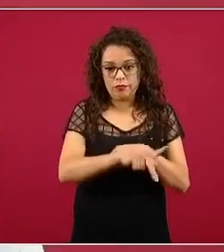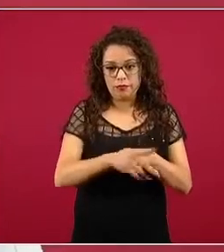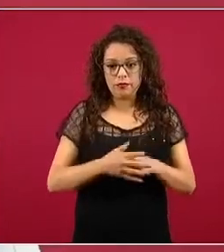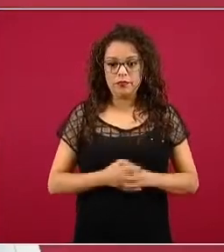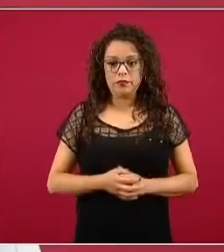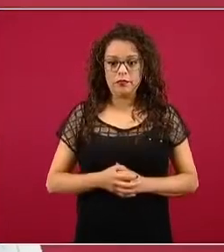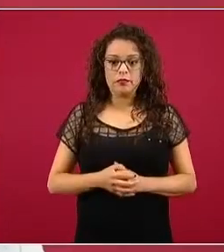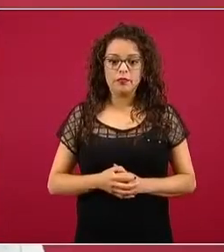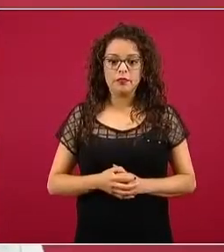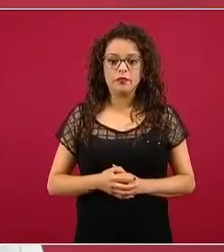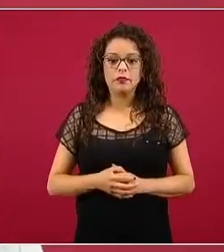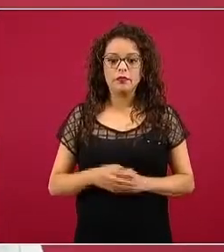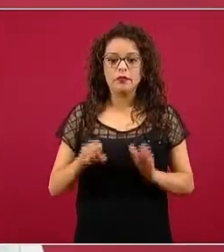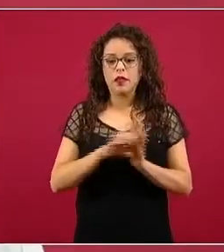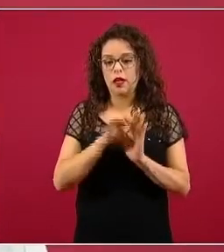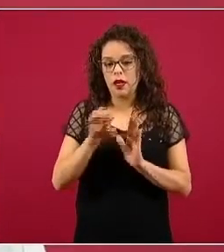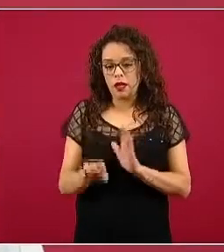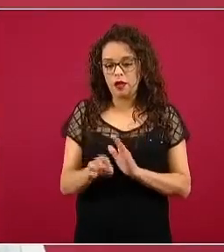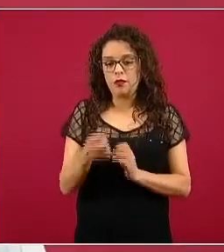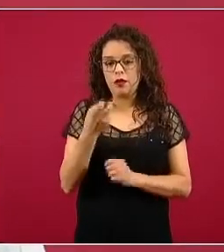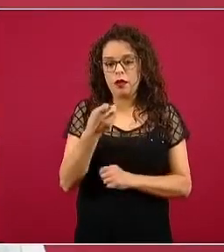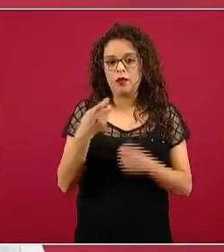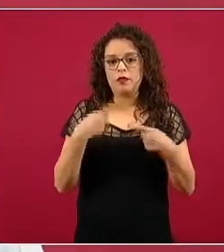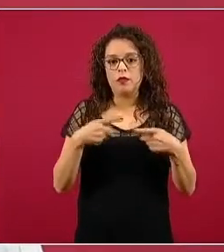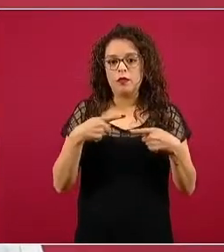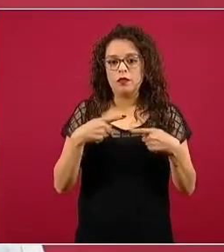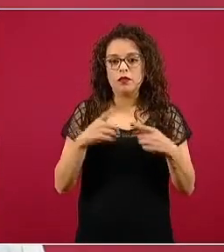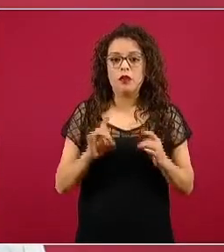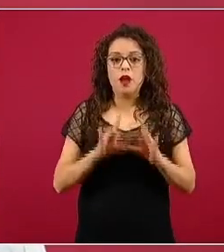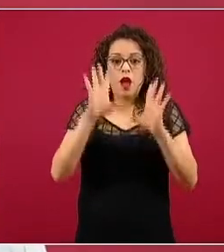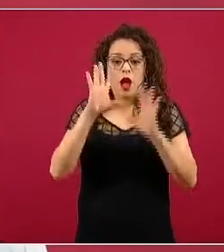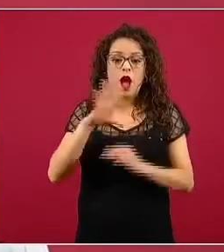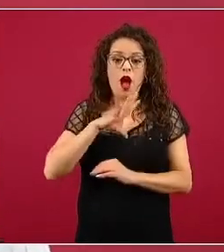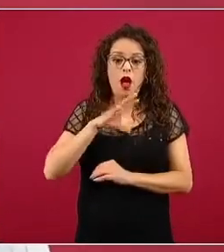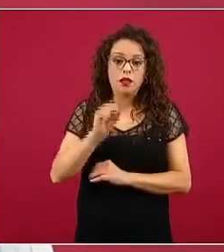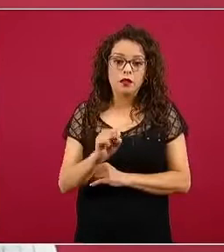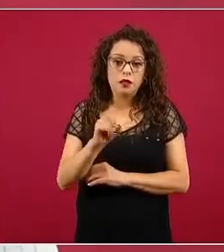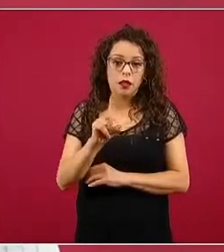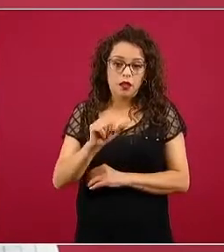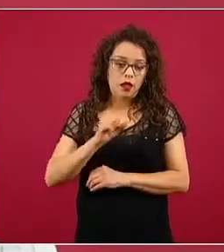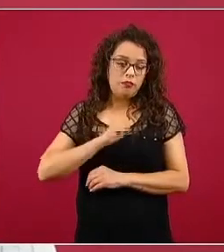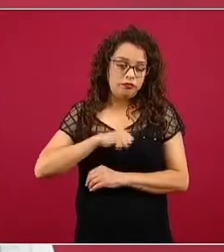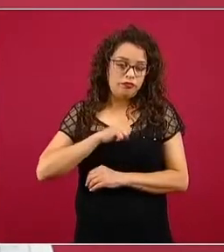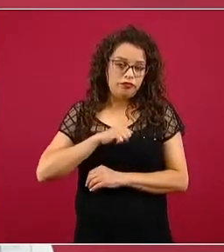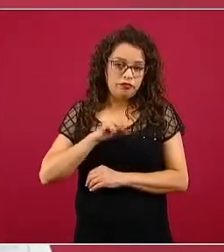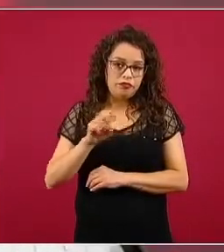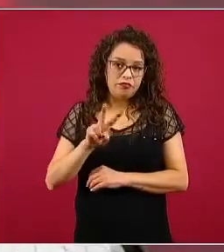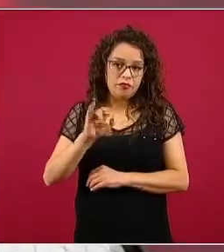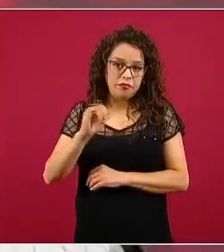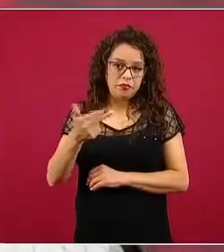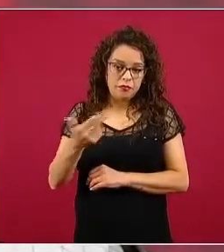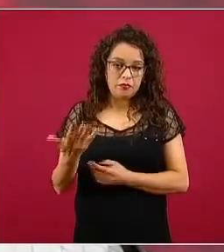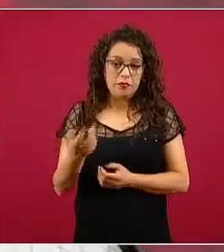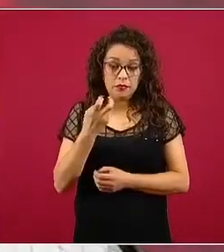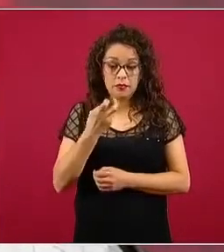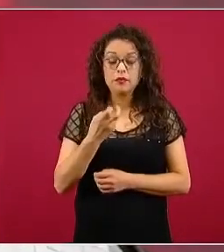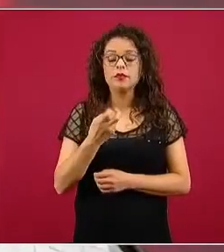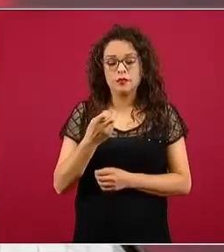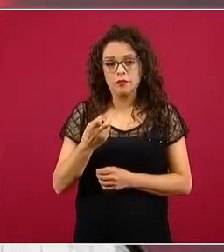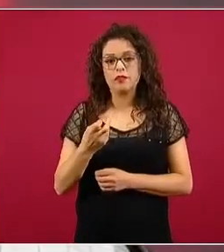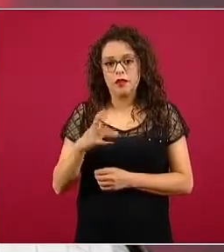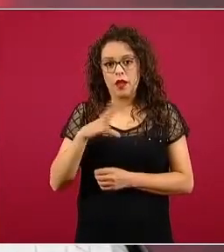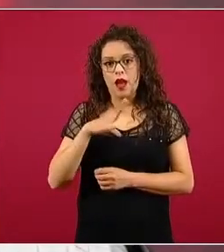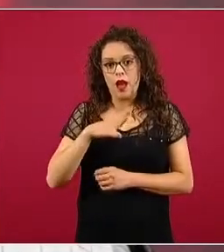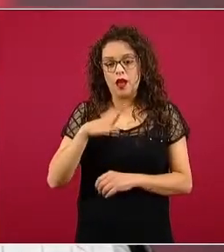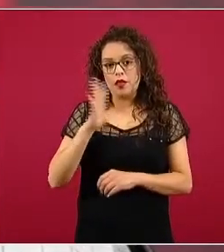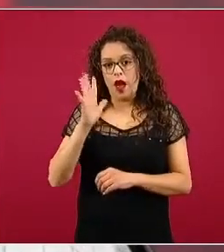pasado con las personas que puedan tener VIH o SIDA, pues también hay personas que en su momento han incrementado su detección,